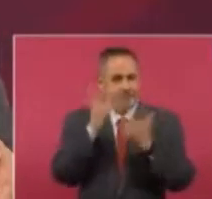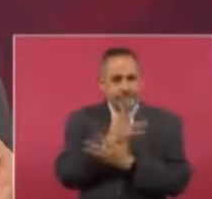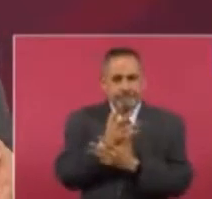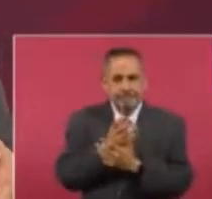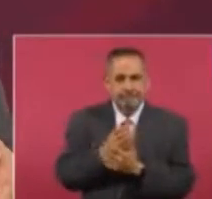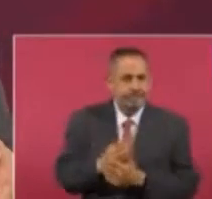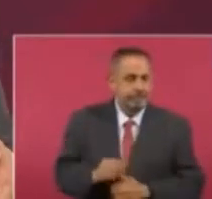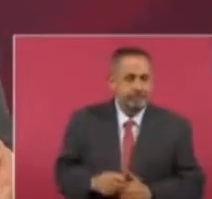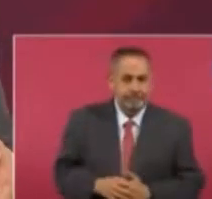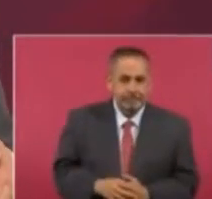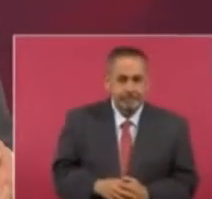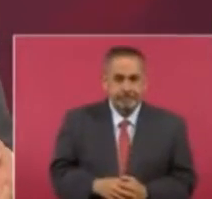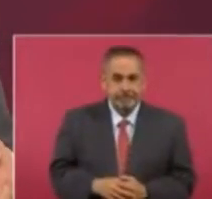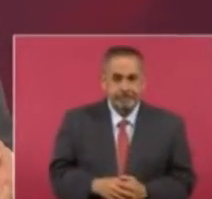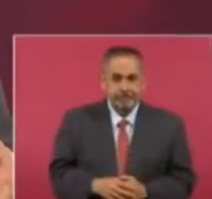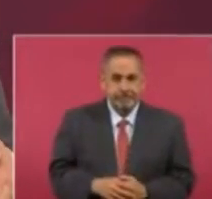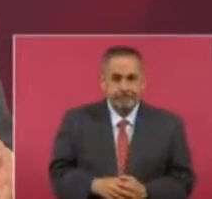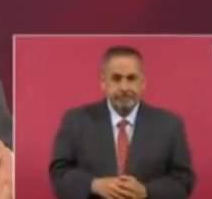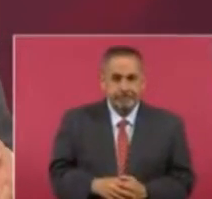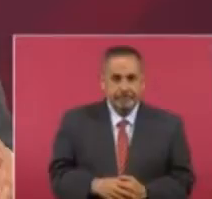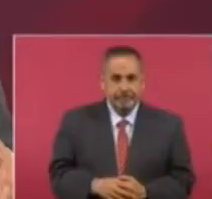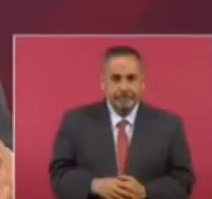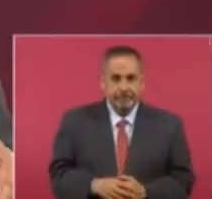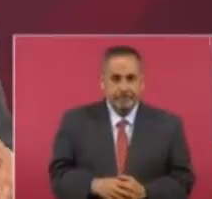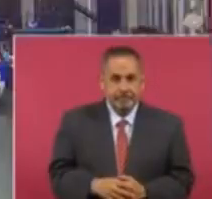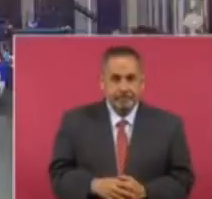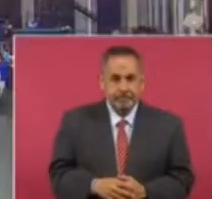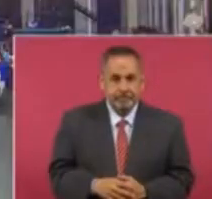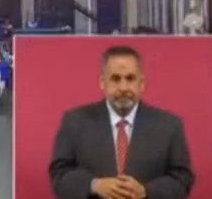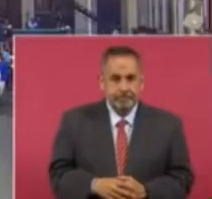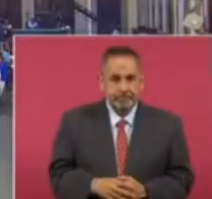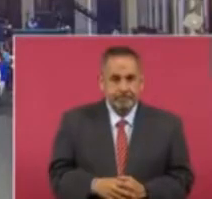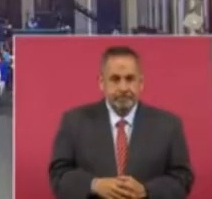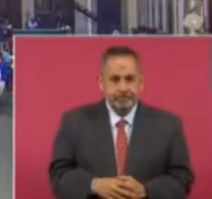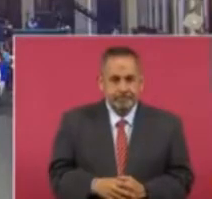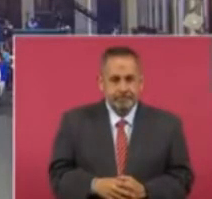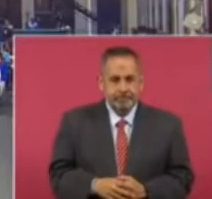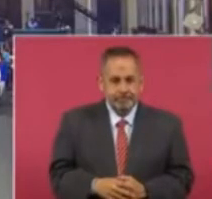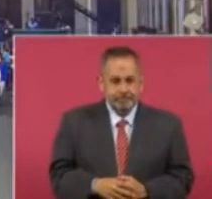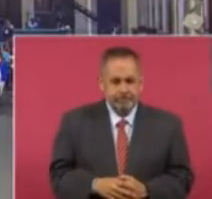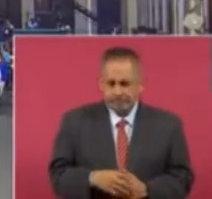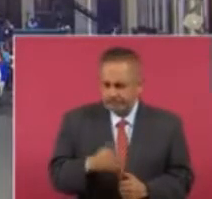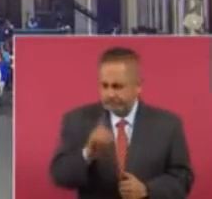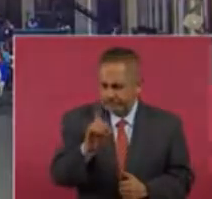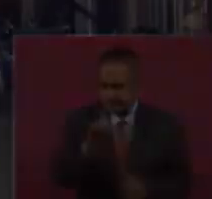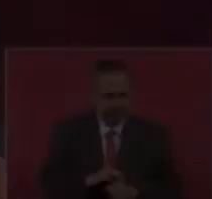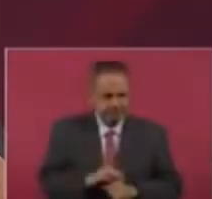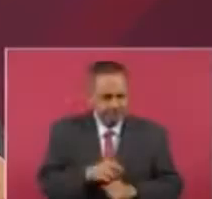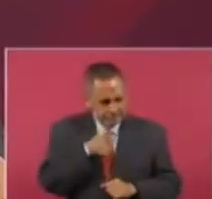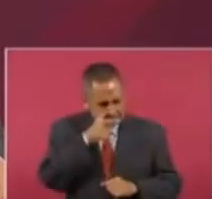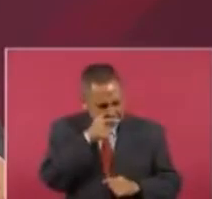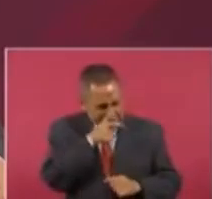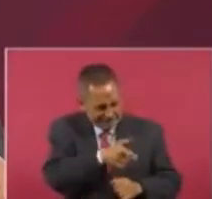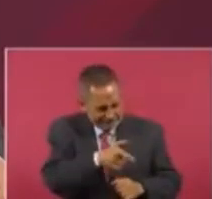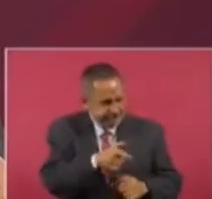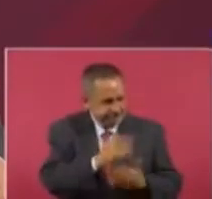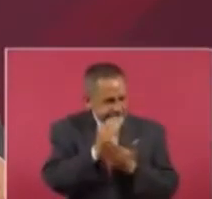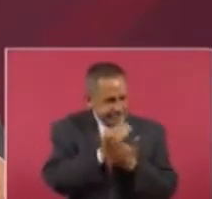el presidente Andrés Manuel López Obrador aseguró que estas investigaciones no se hacían con otros gobiernos